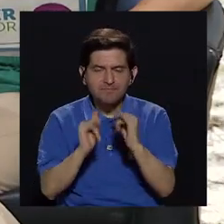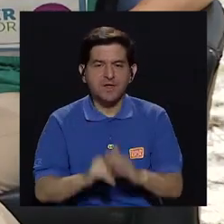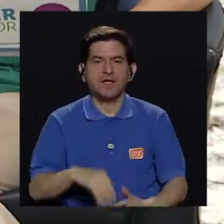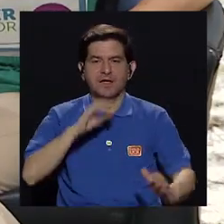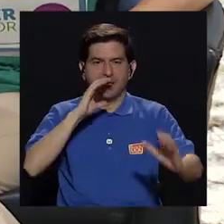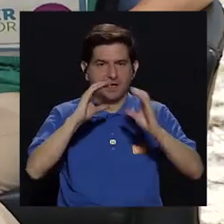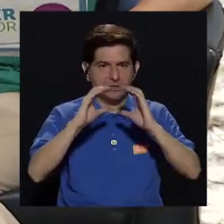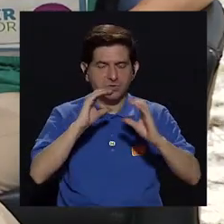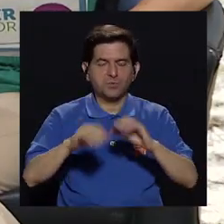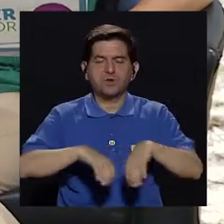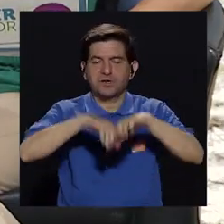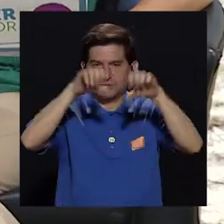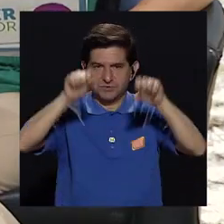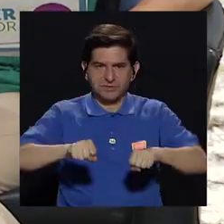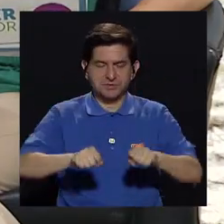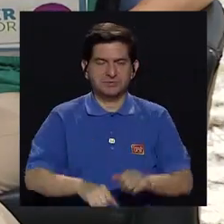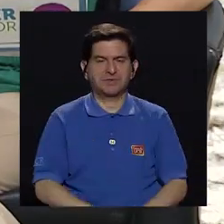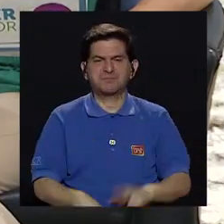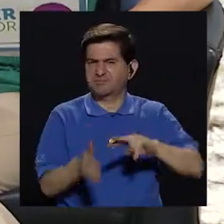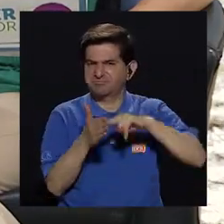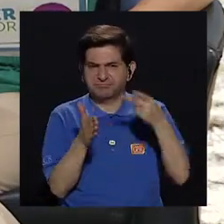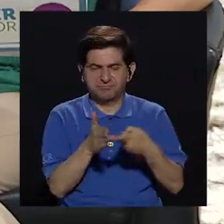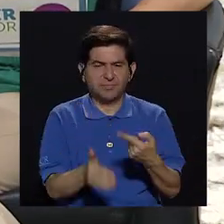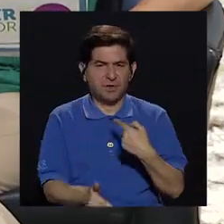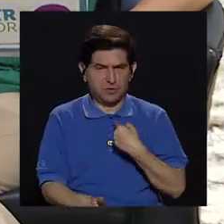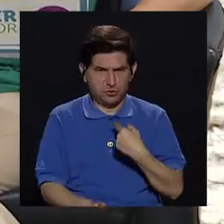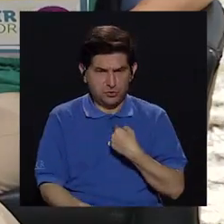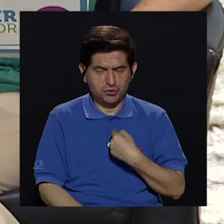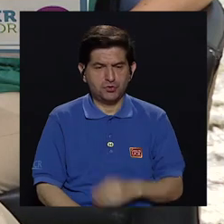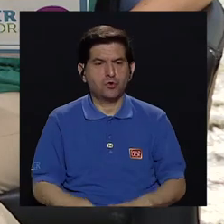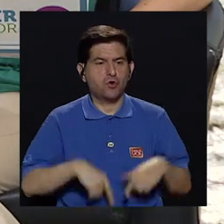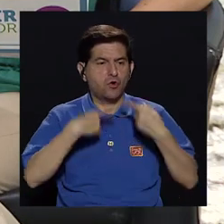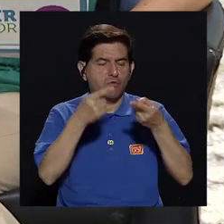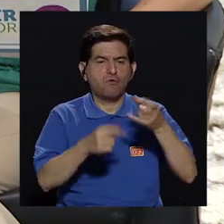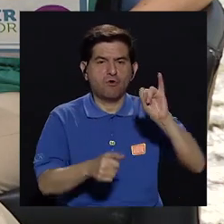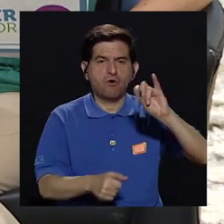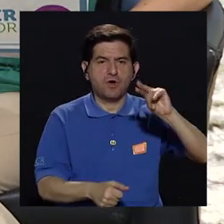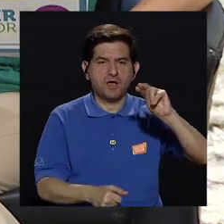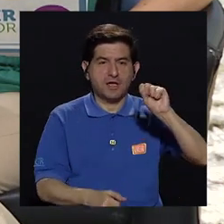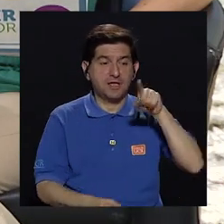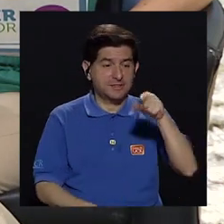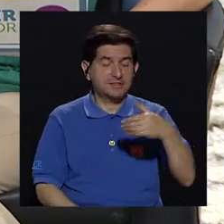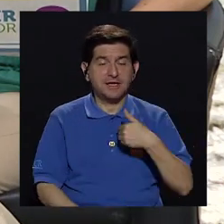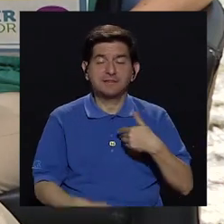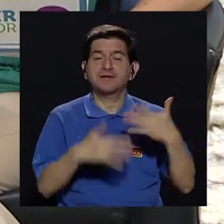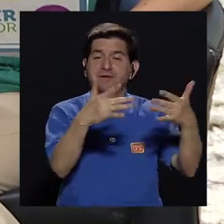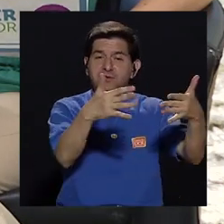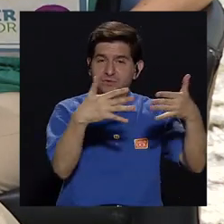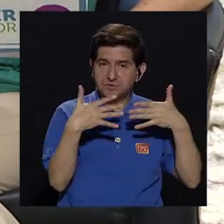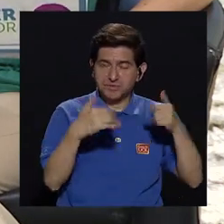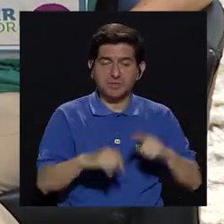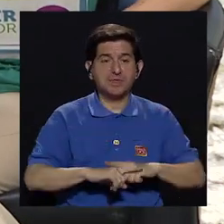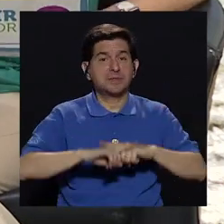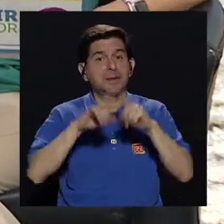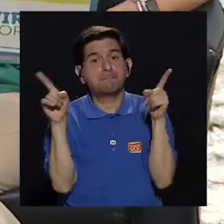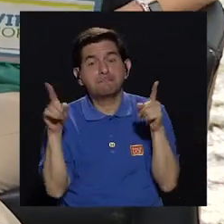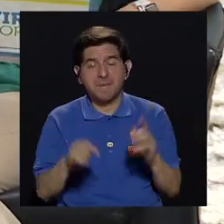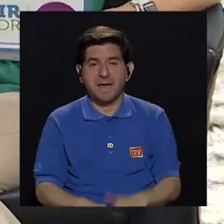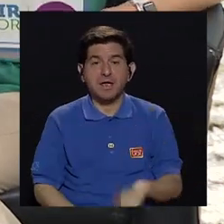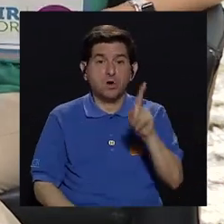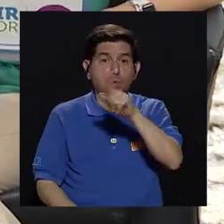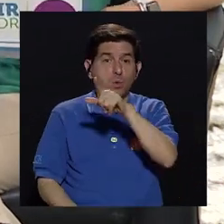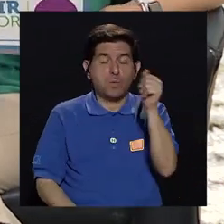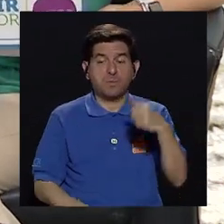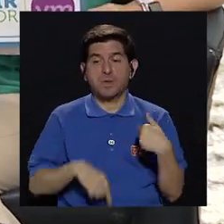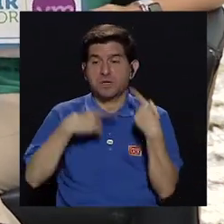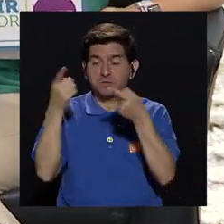como la comunicación entre los sistemas. Es decir, si yo voy, por ejemplo, al INS y tengo mi expediente en el INS, pero dentro